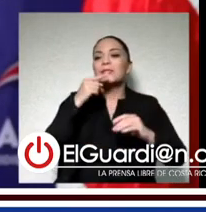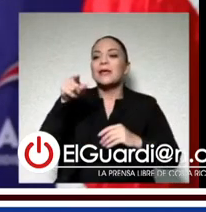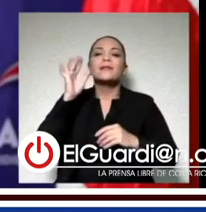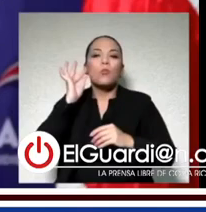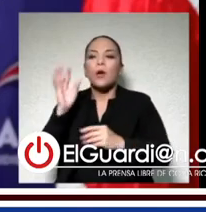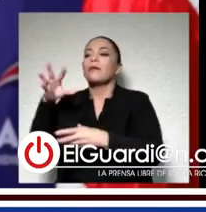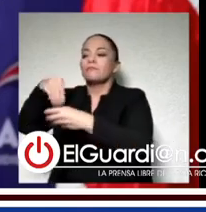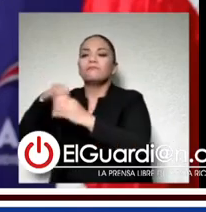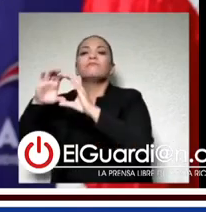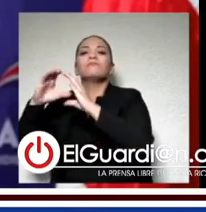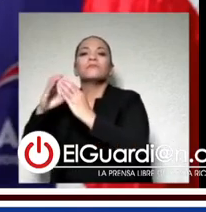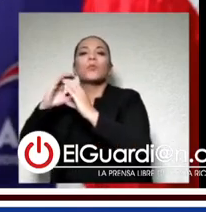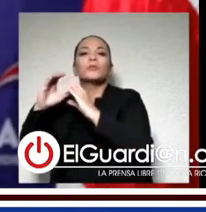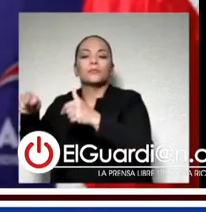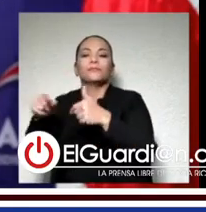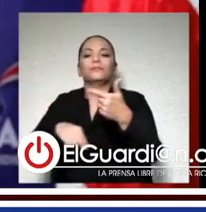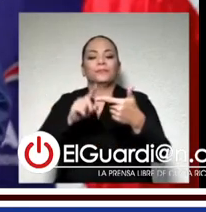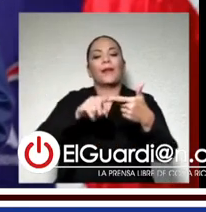Pilar Cisneros.